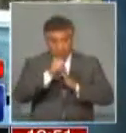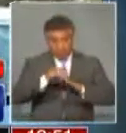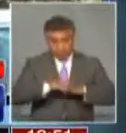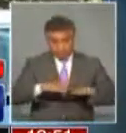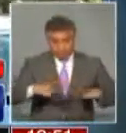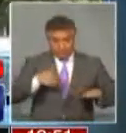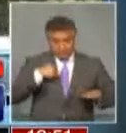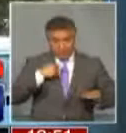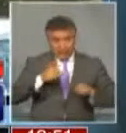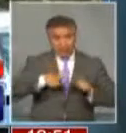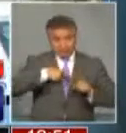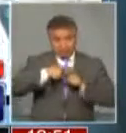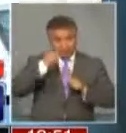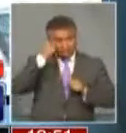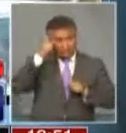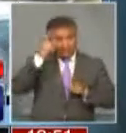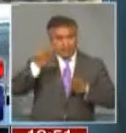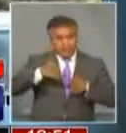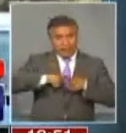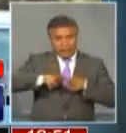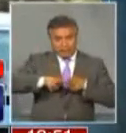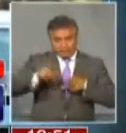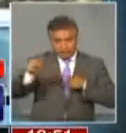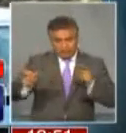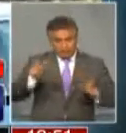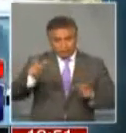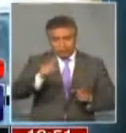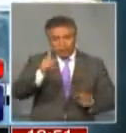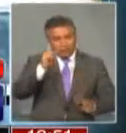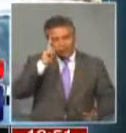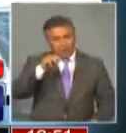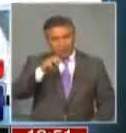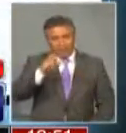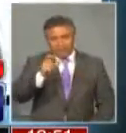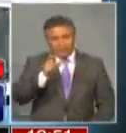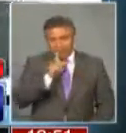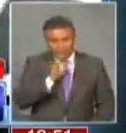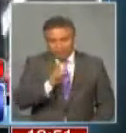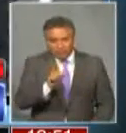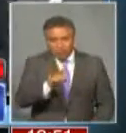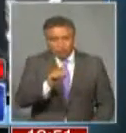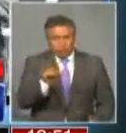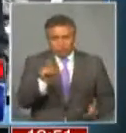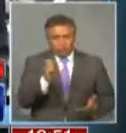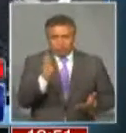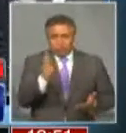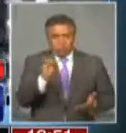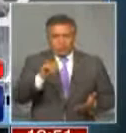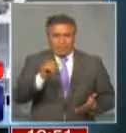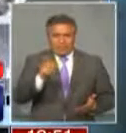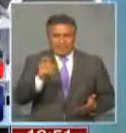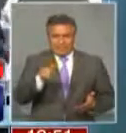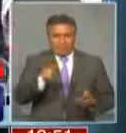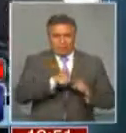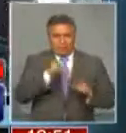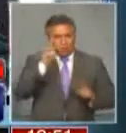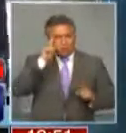es saber qué es lo que hace cada una de las personas. ¿Sabe que Matilde es una subjetividad, además, bastante